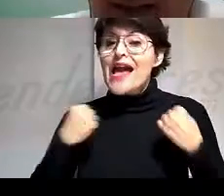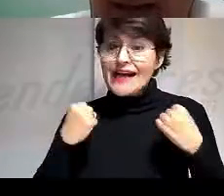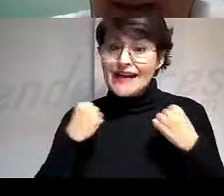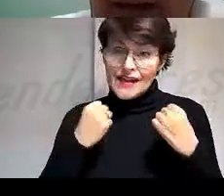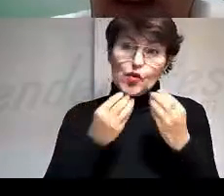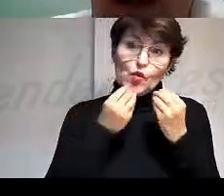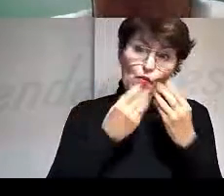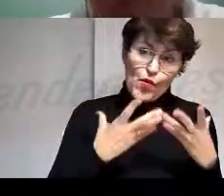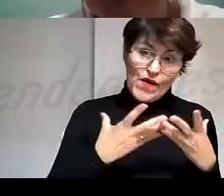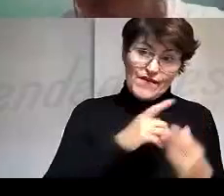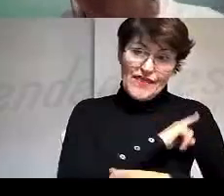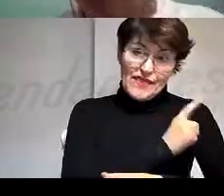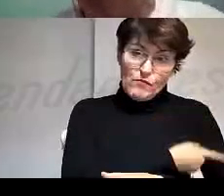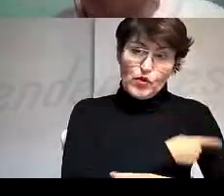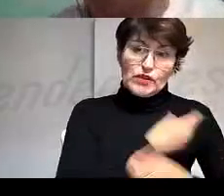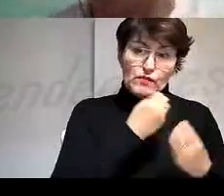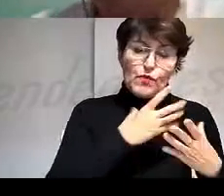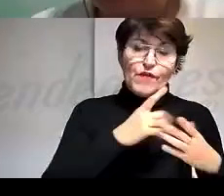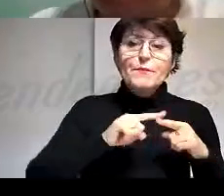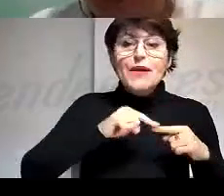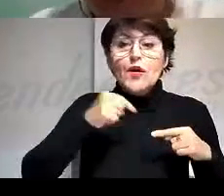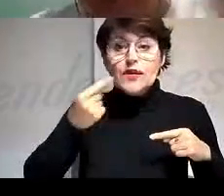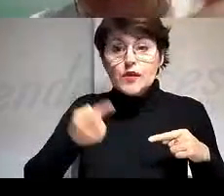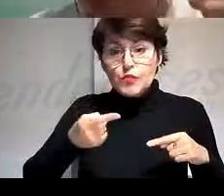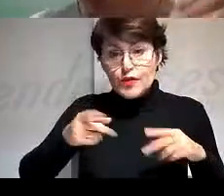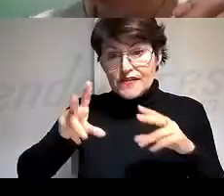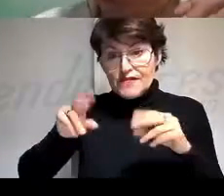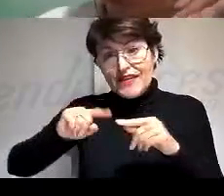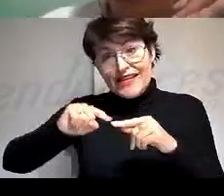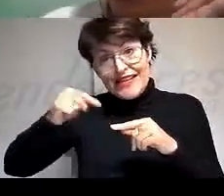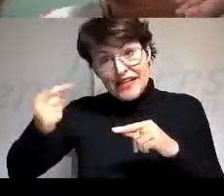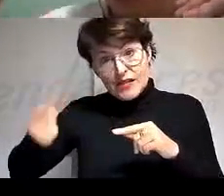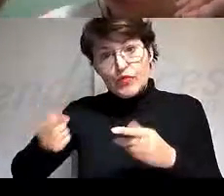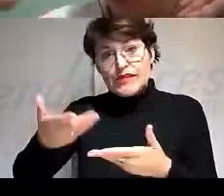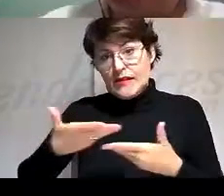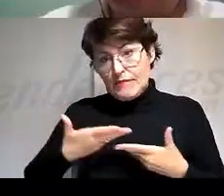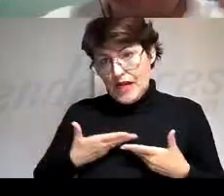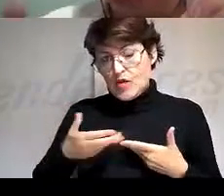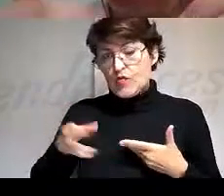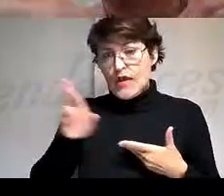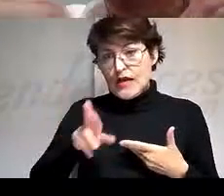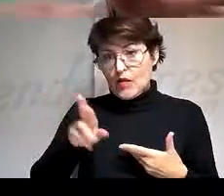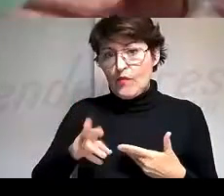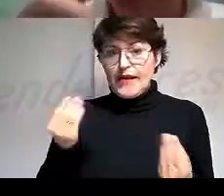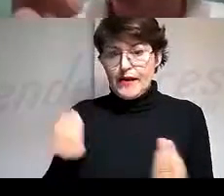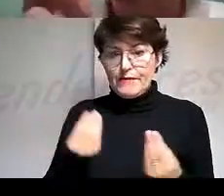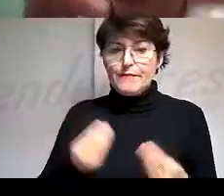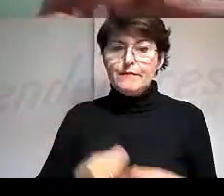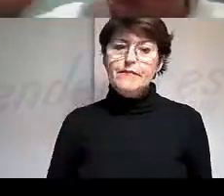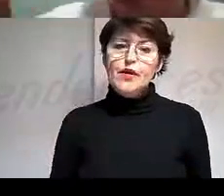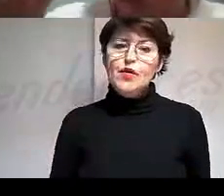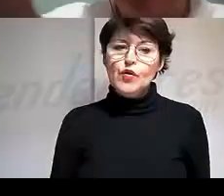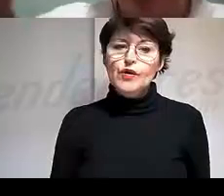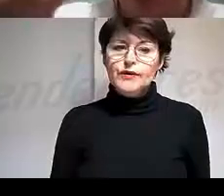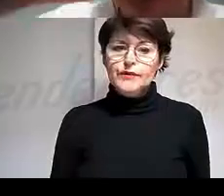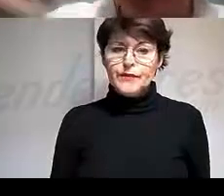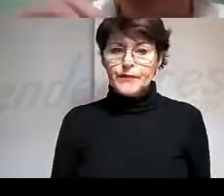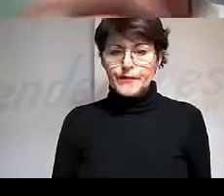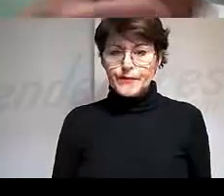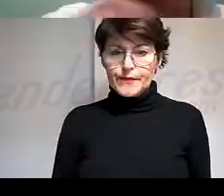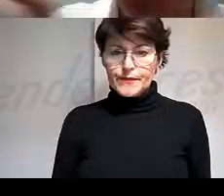del ejercicio, cuando tengamos que reponer todo lo que se ha dañado y tengamos que limpiar en cierta manera para que la síntesis, para que quede